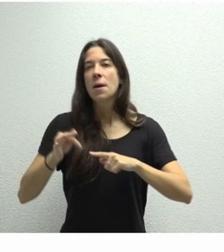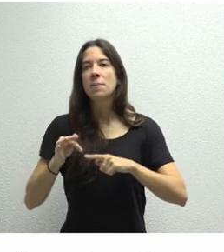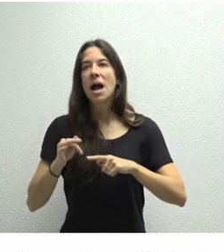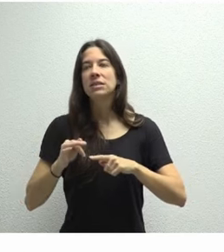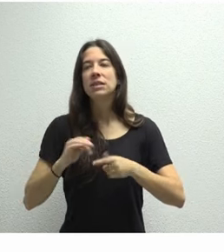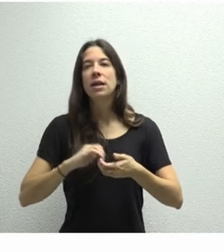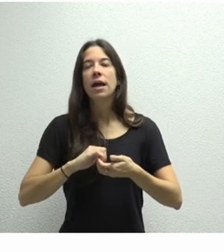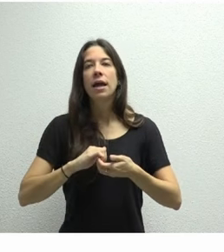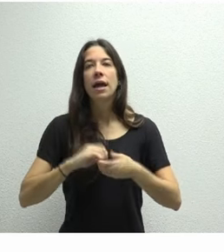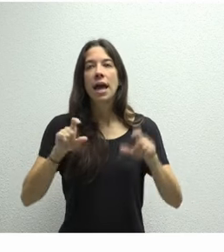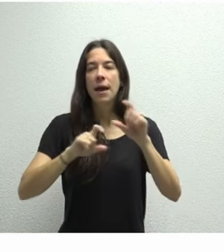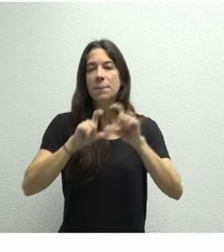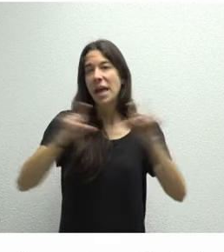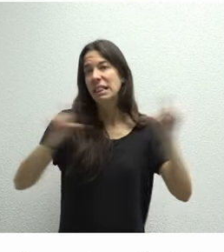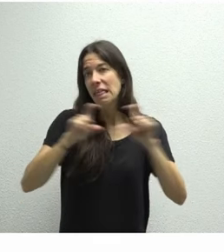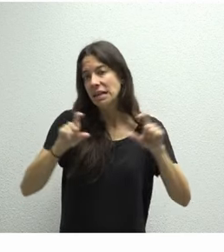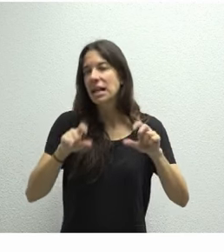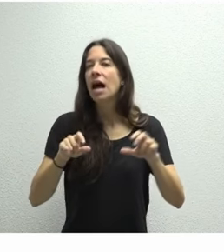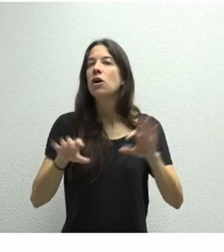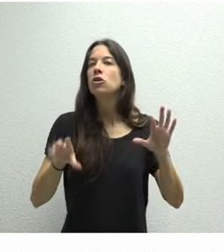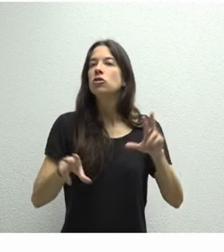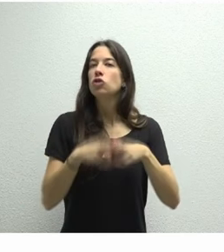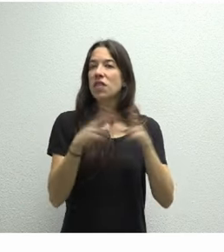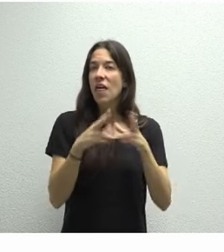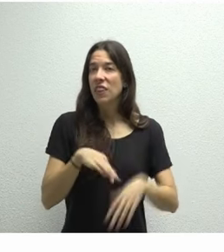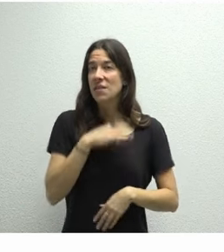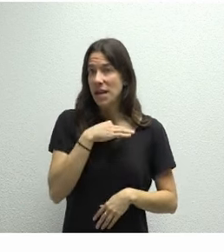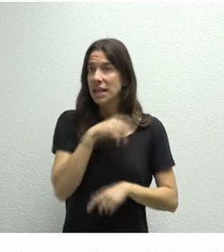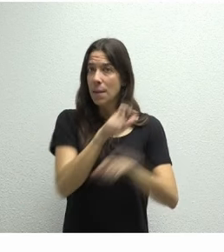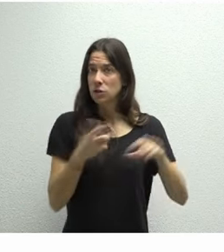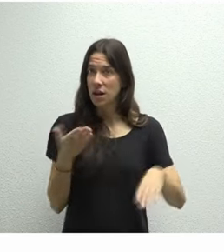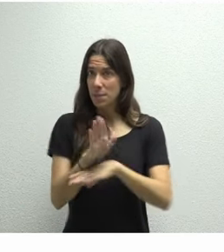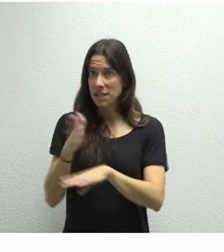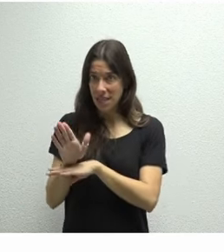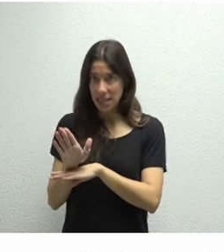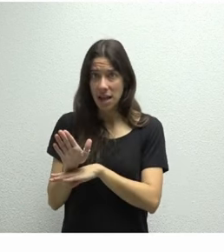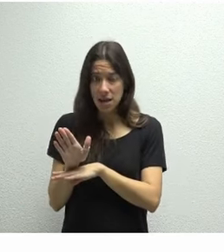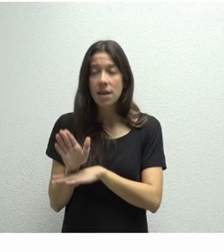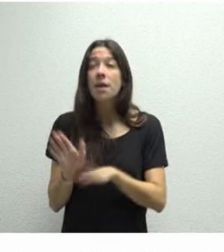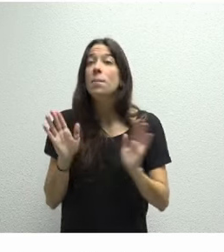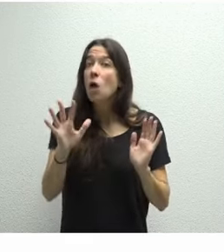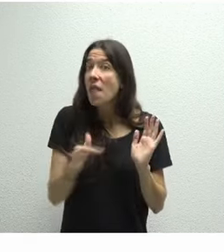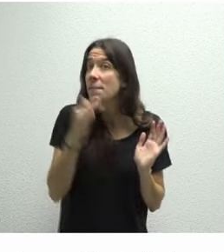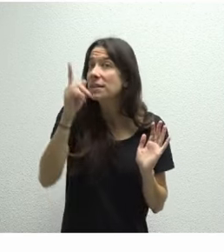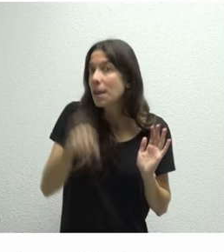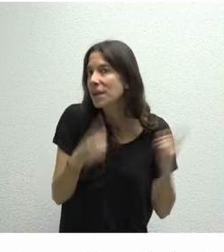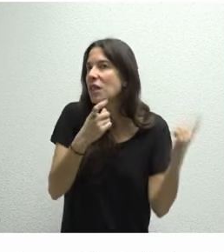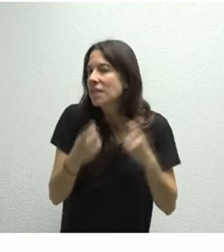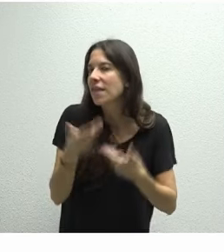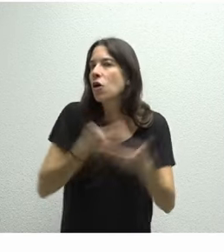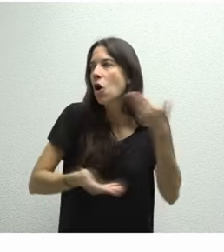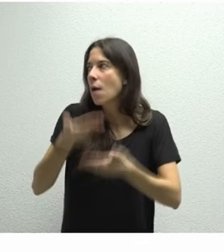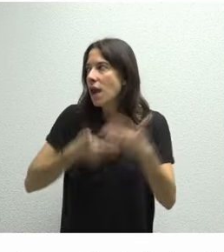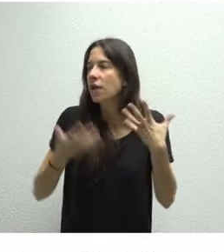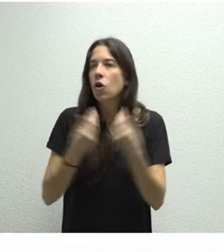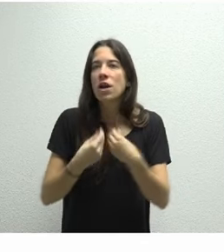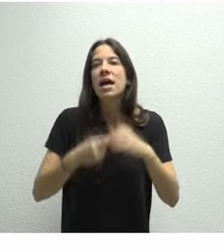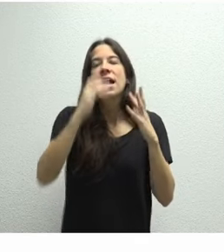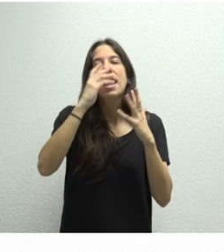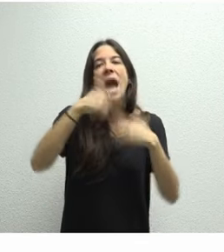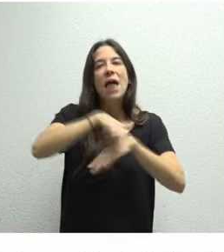representan a estas personas y también con la necesidad de colaborar con las diferentes administraciones